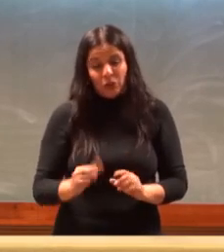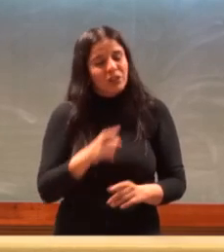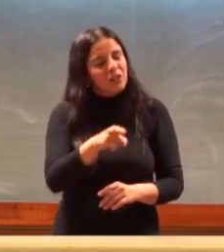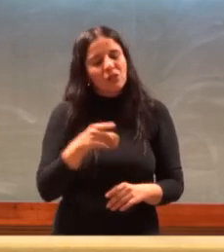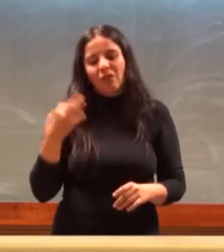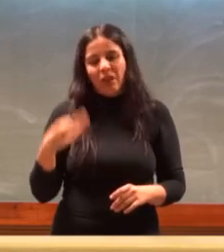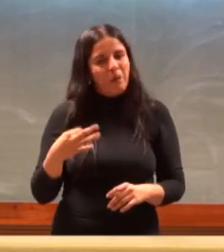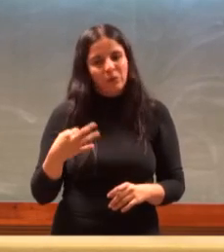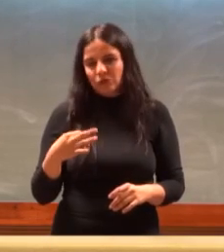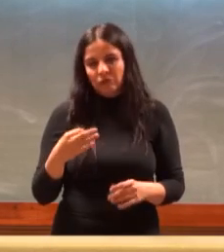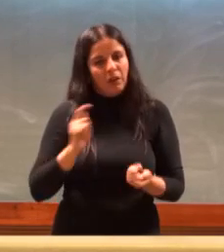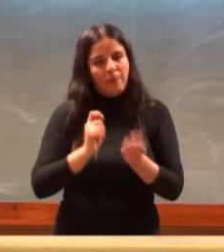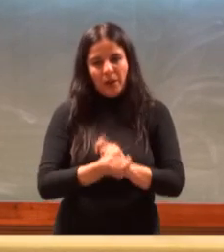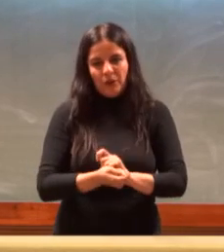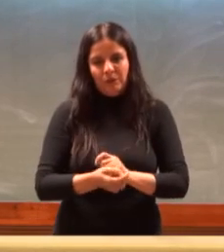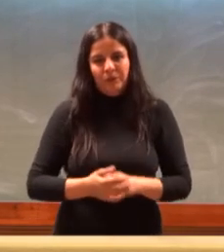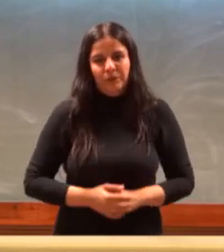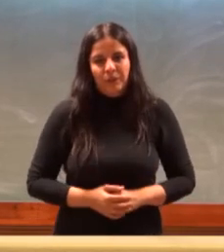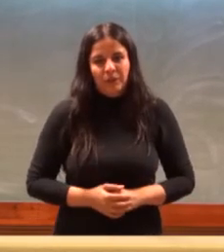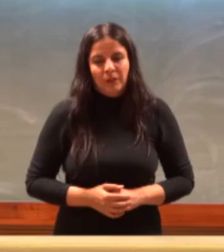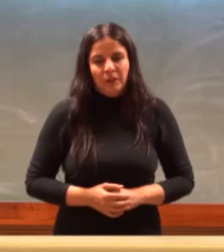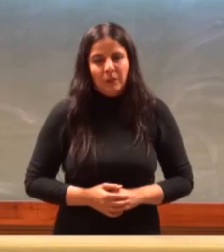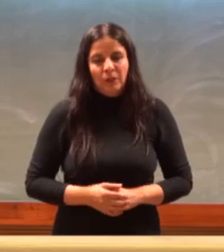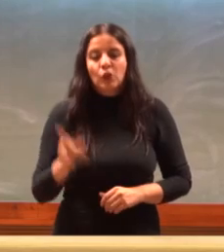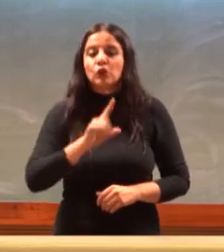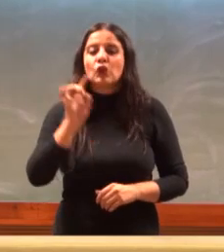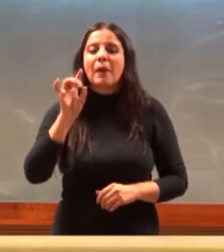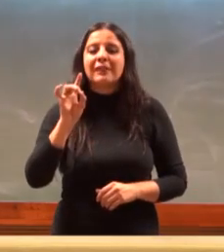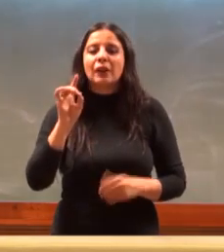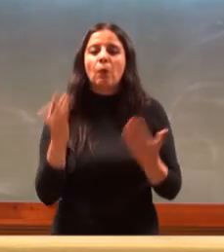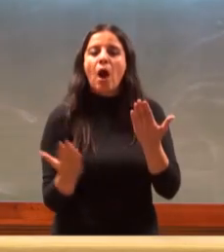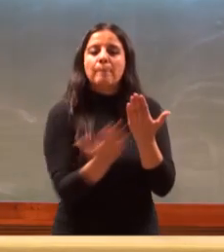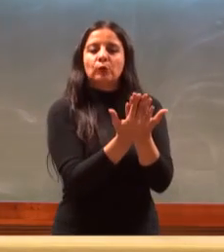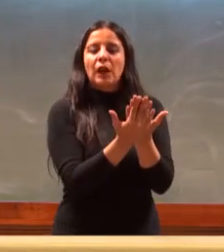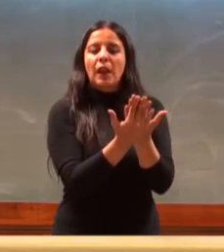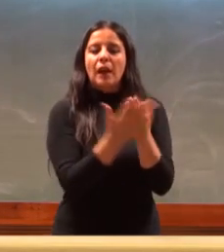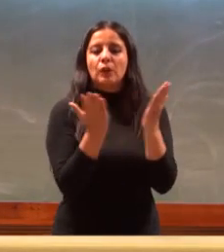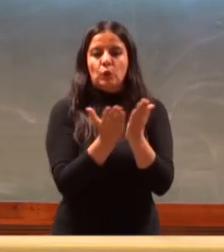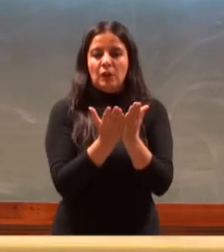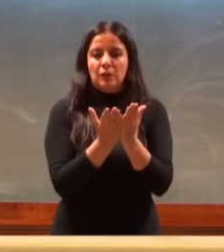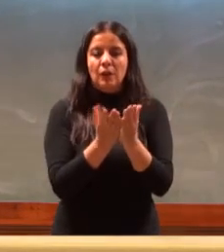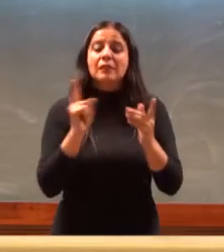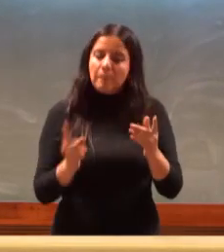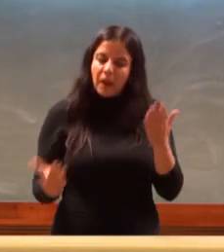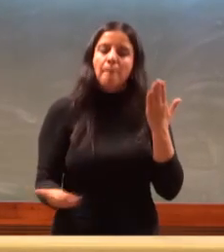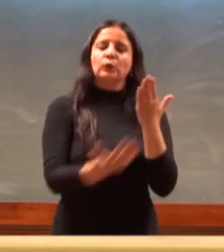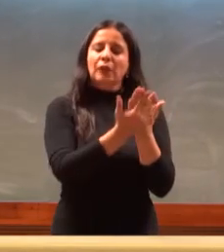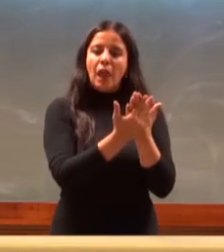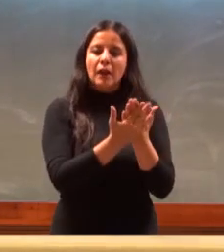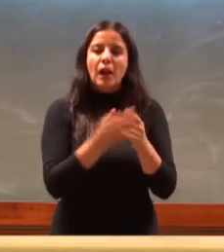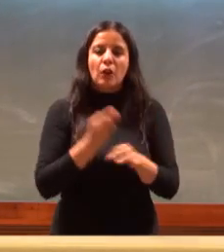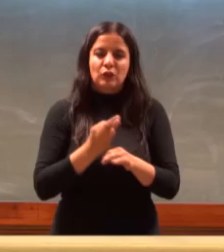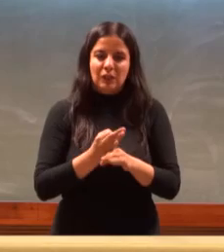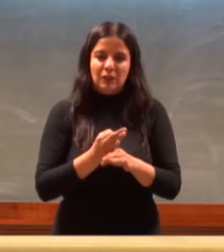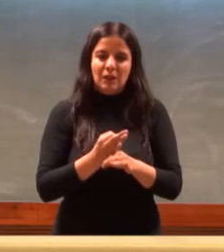revertir también creemos que no solo apuntalar a los estudiantes sino a los docentes También es importante los docentes para los concursos para el